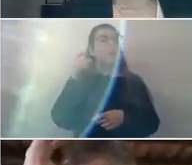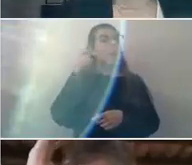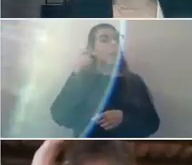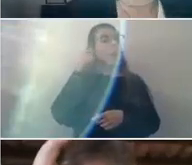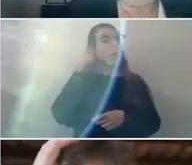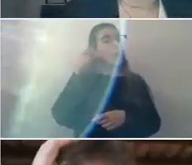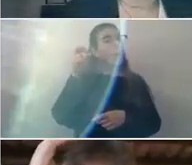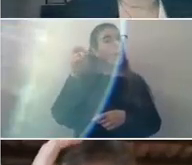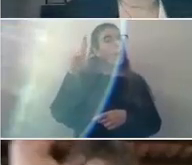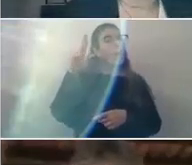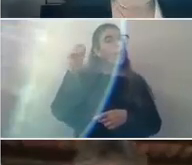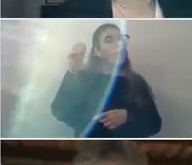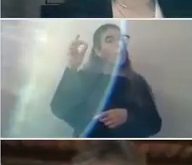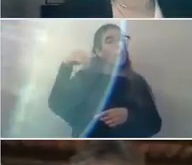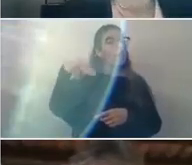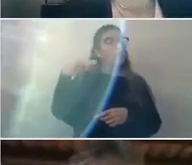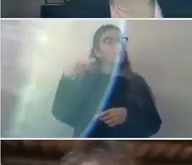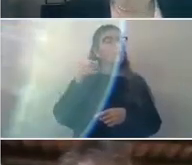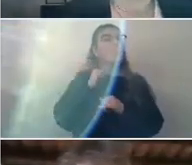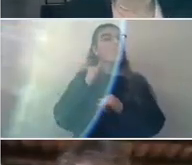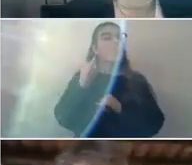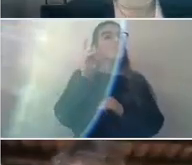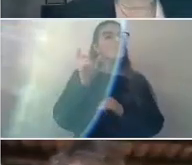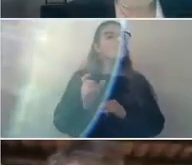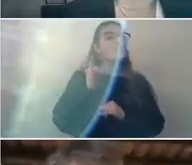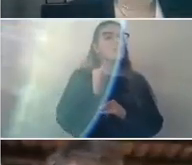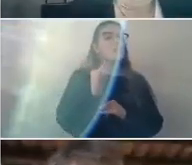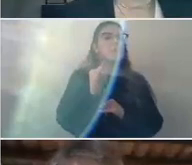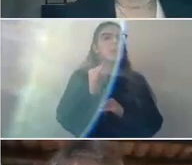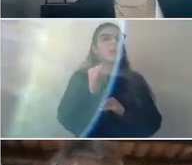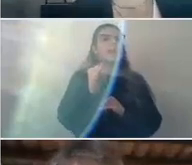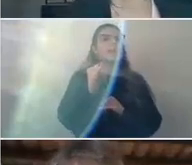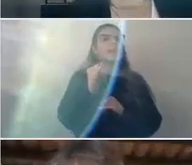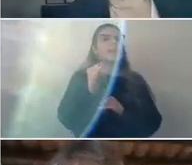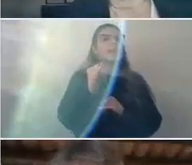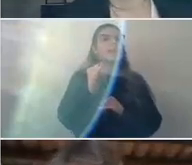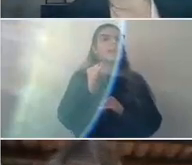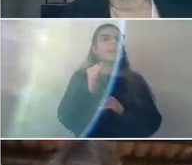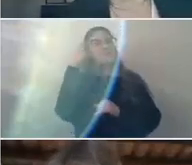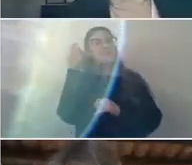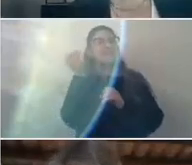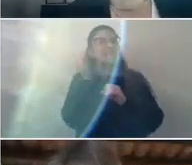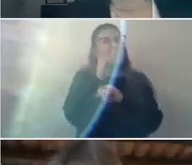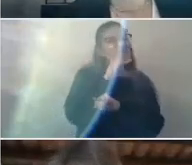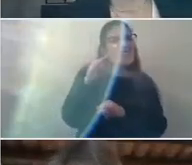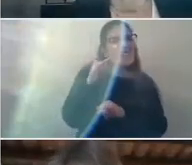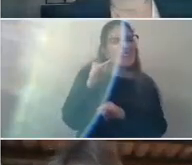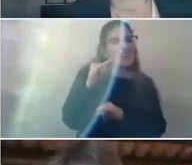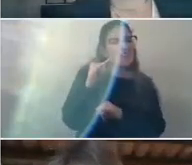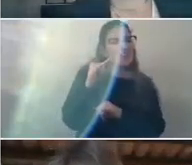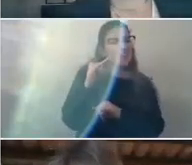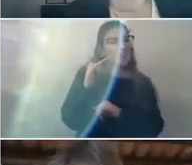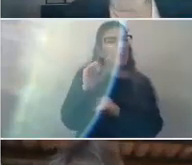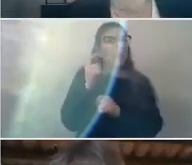prejuicios cuando no son reversibles bajo la acción de conocimientos nuevos es decir a veces la